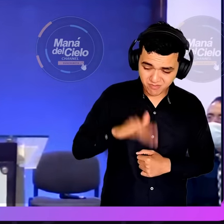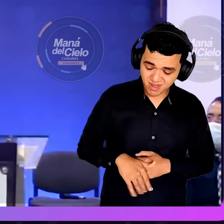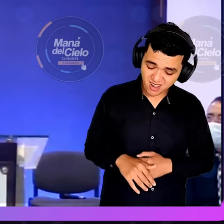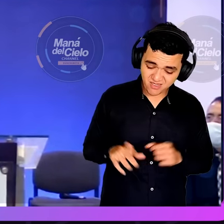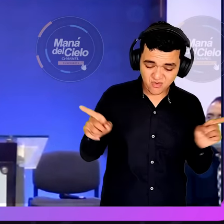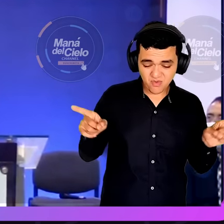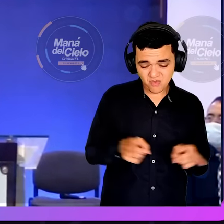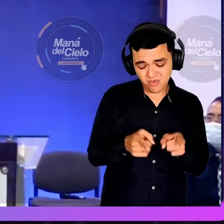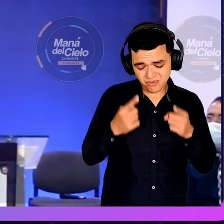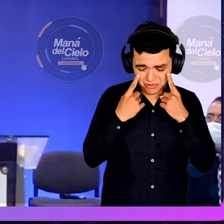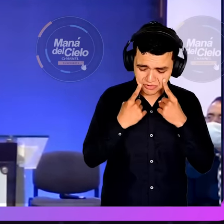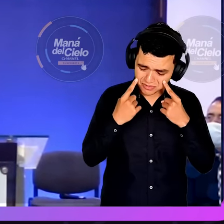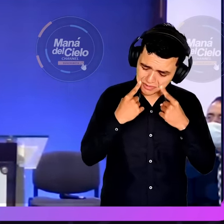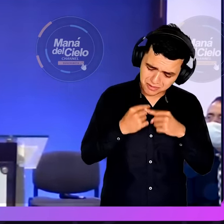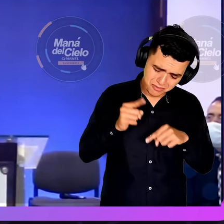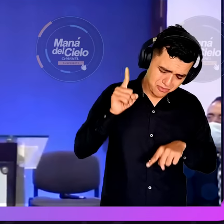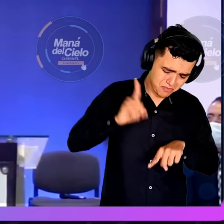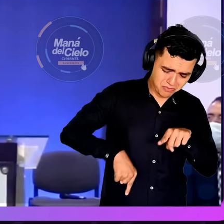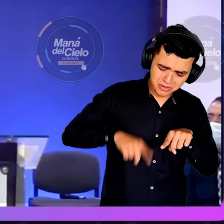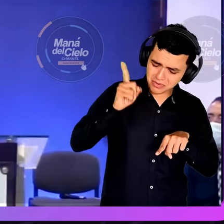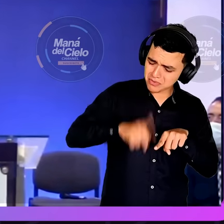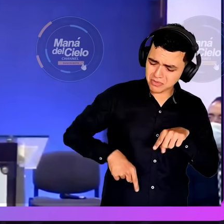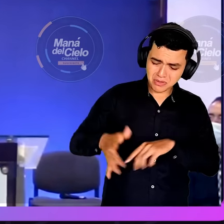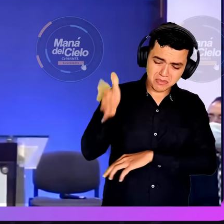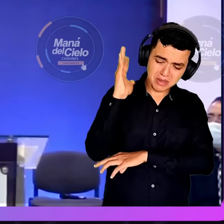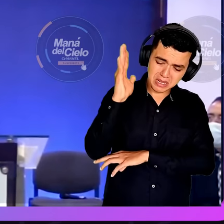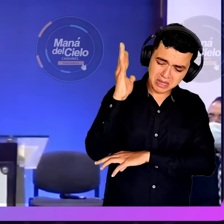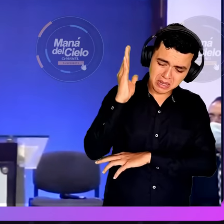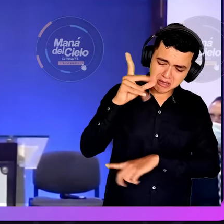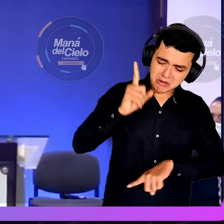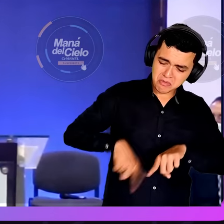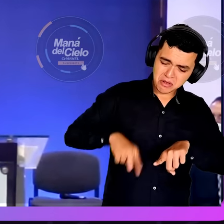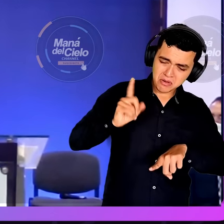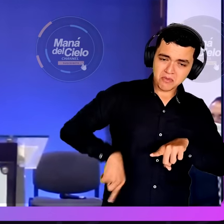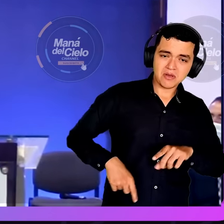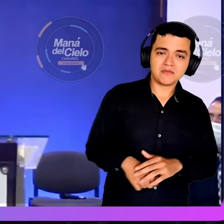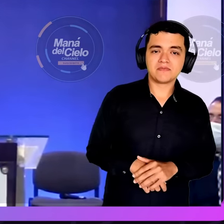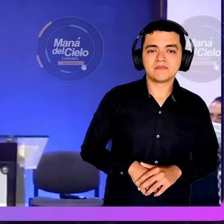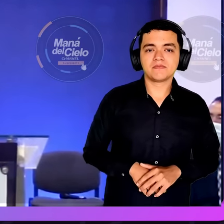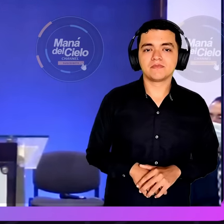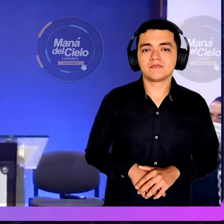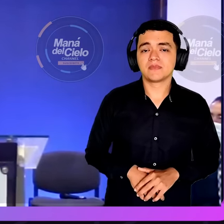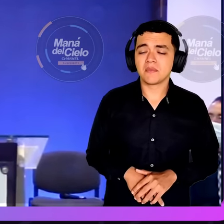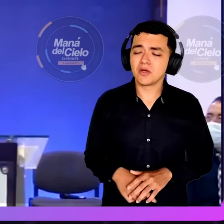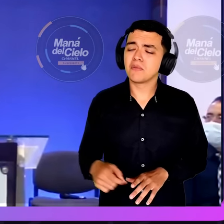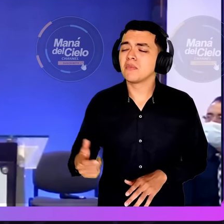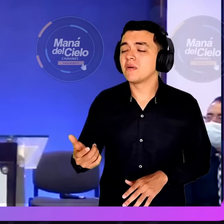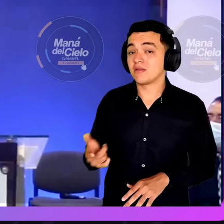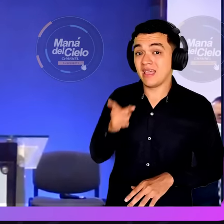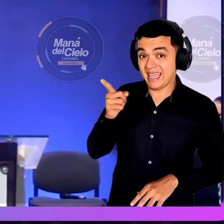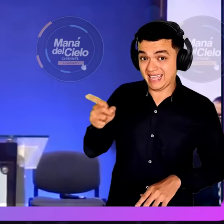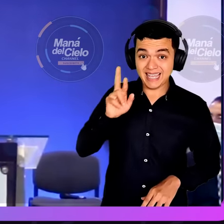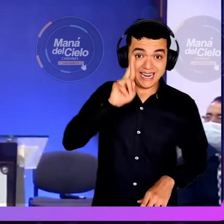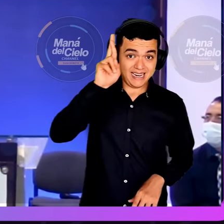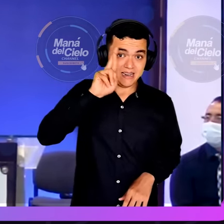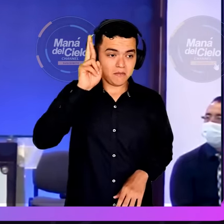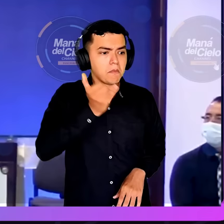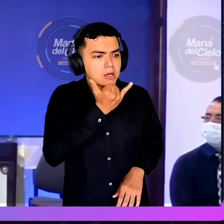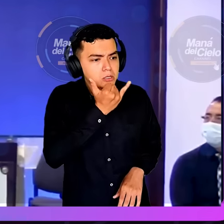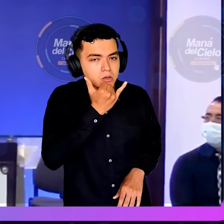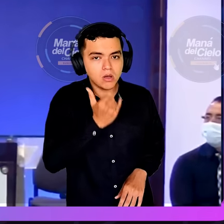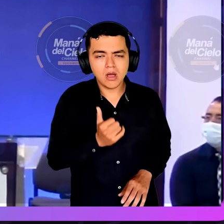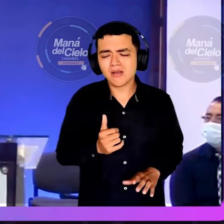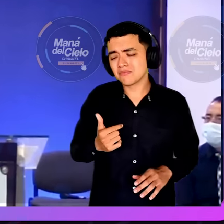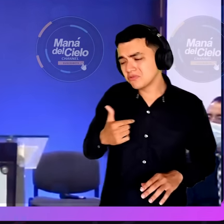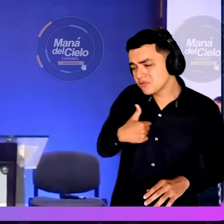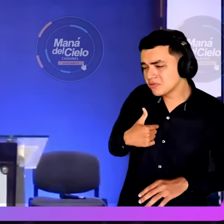Abraham, duré como 10 minuticos ensayando el mensaje y después comencé a llorar. Entonces yo salí del cuarto, mi esposo no sabía lo que estaba haciendo. Yo comencé a llorar y dije,